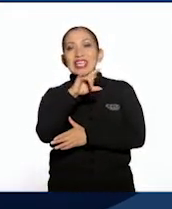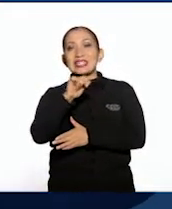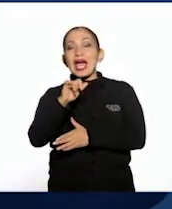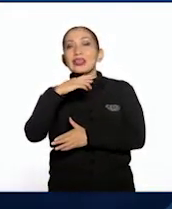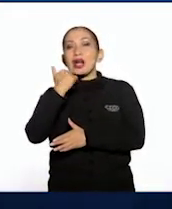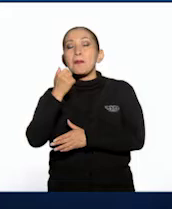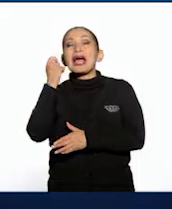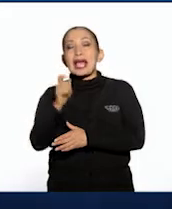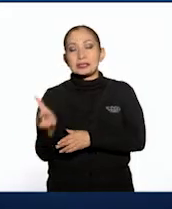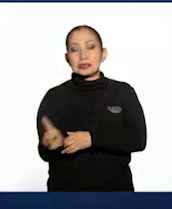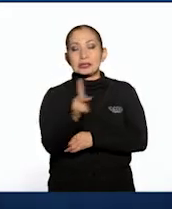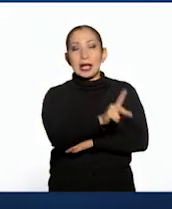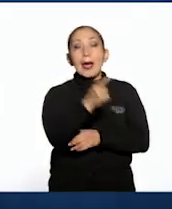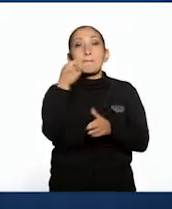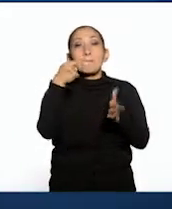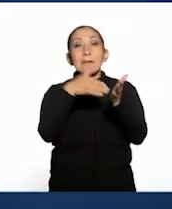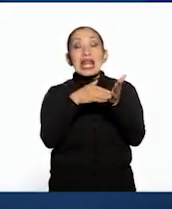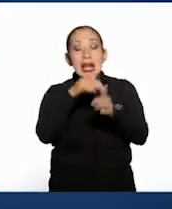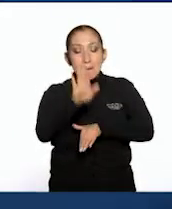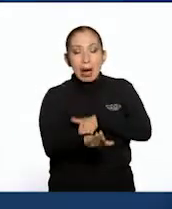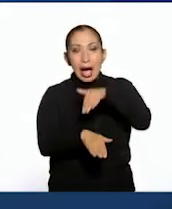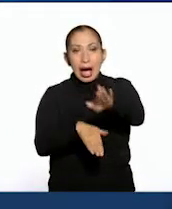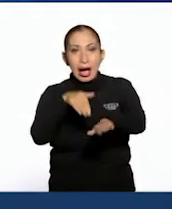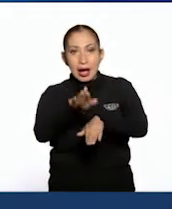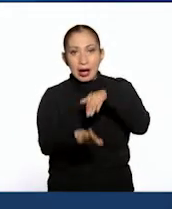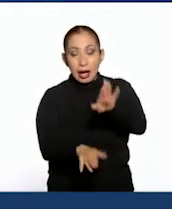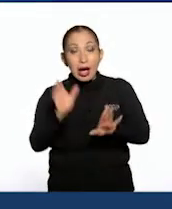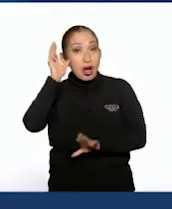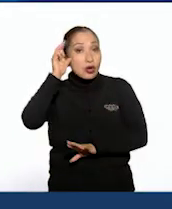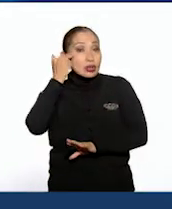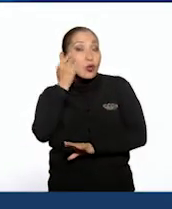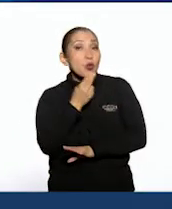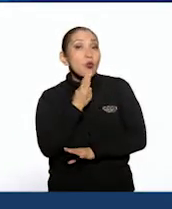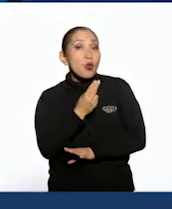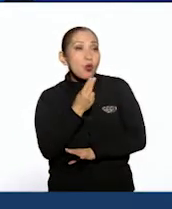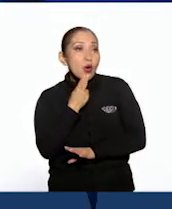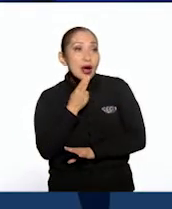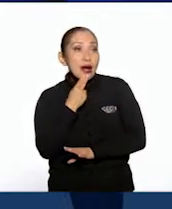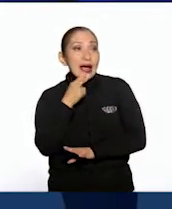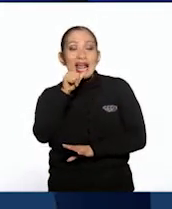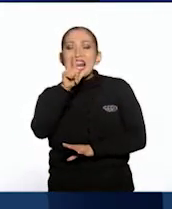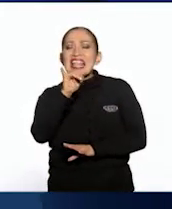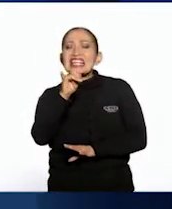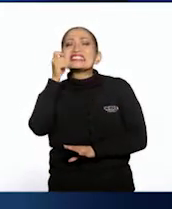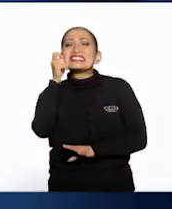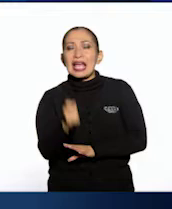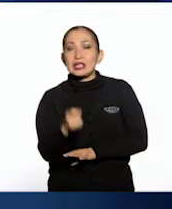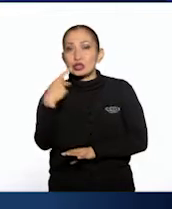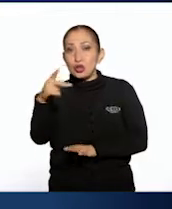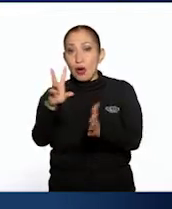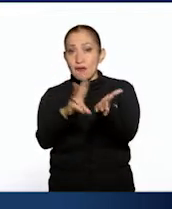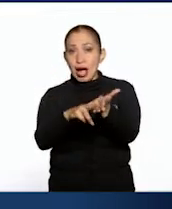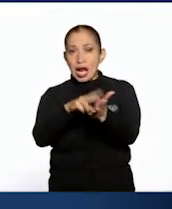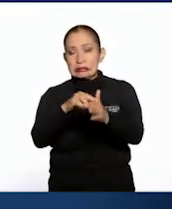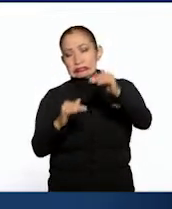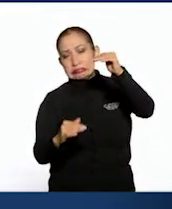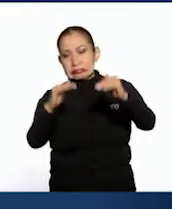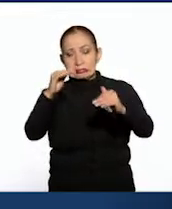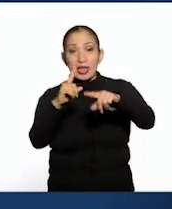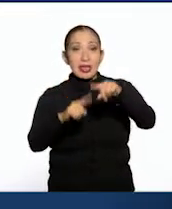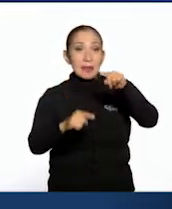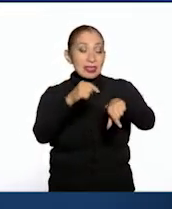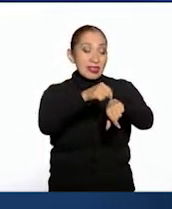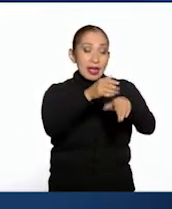que equivalía a 1000 pasos. Los chinos utilizaban el li, aunque su valor variaba según